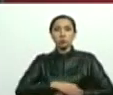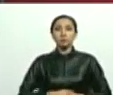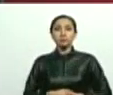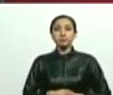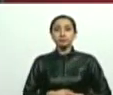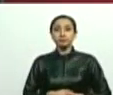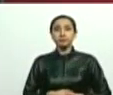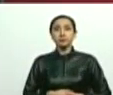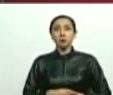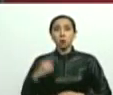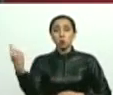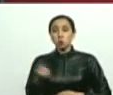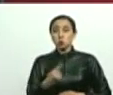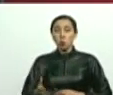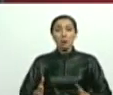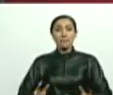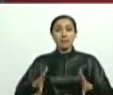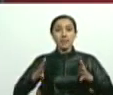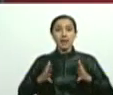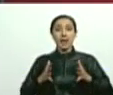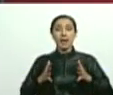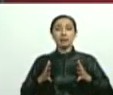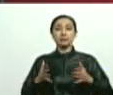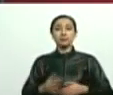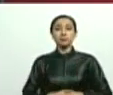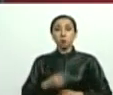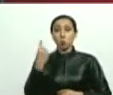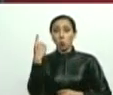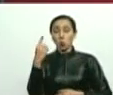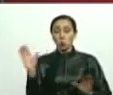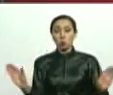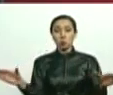Nada más podía ganar un equipo.